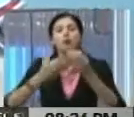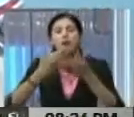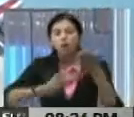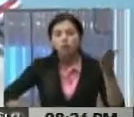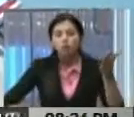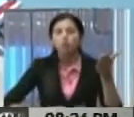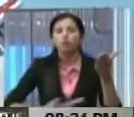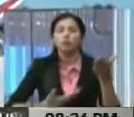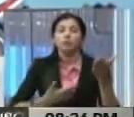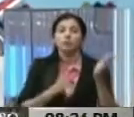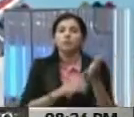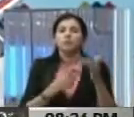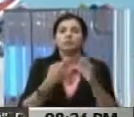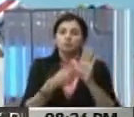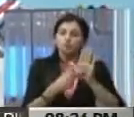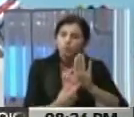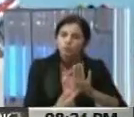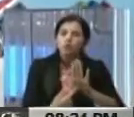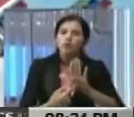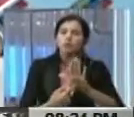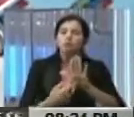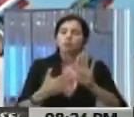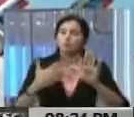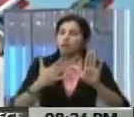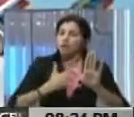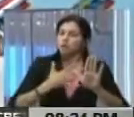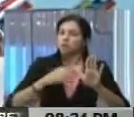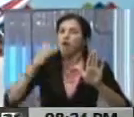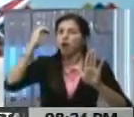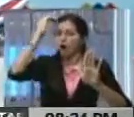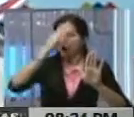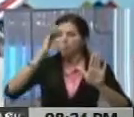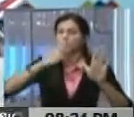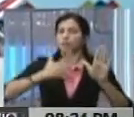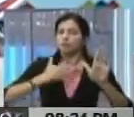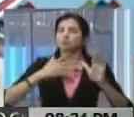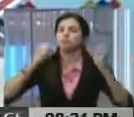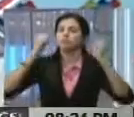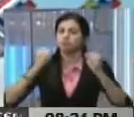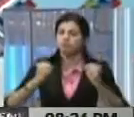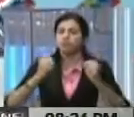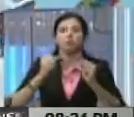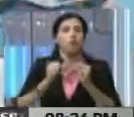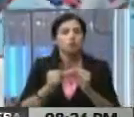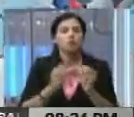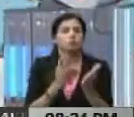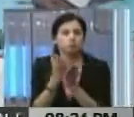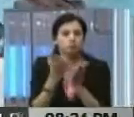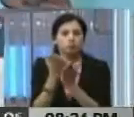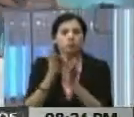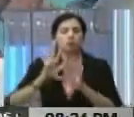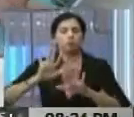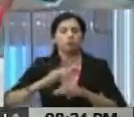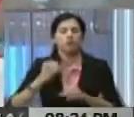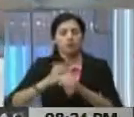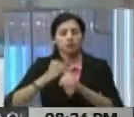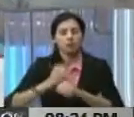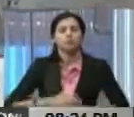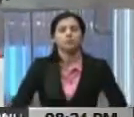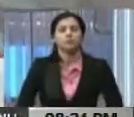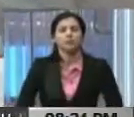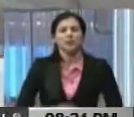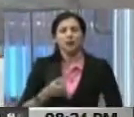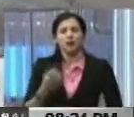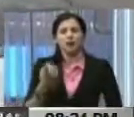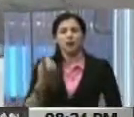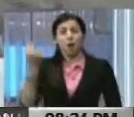sentado la posición y la firmeza con que el poder electoral ha actuado y seguirá actuando. Rectora, el día de hoy estos mismos